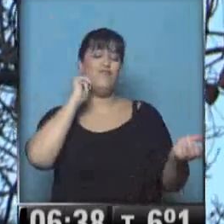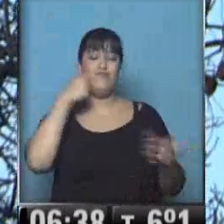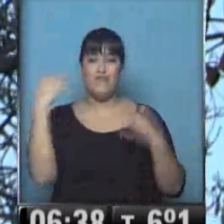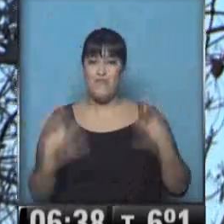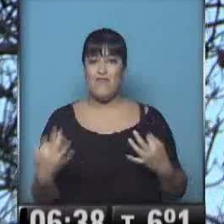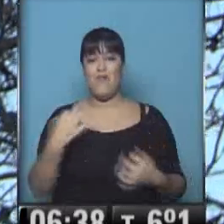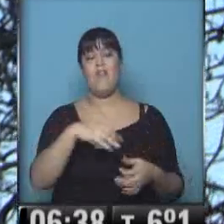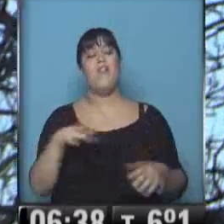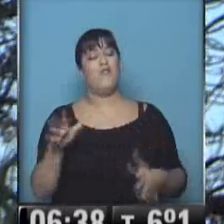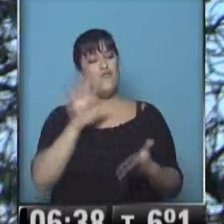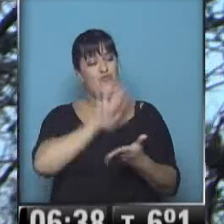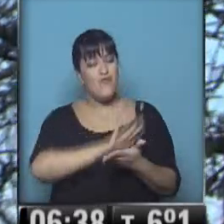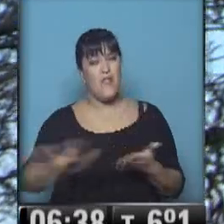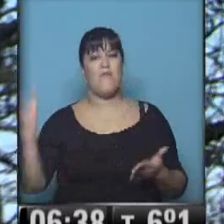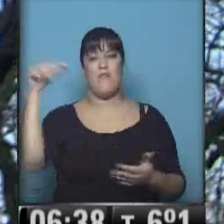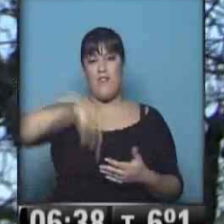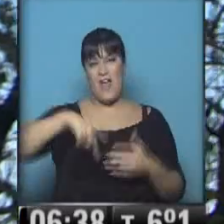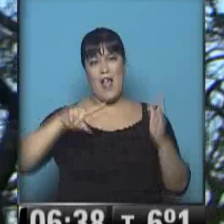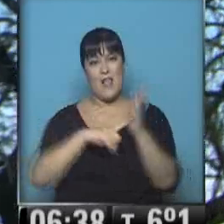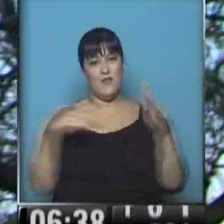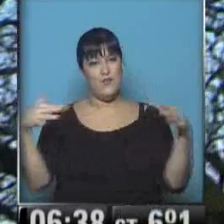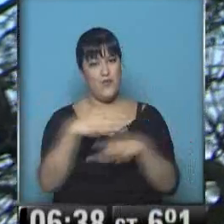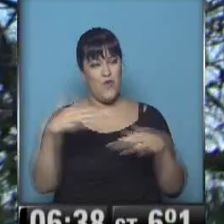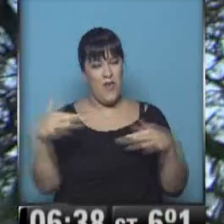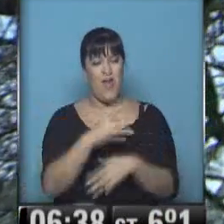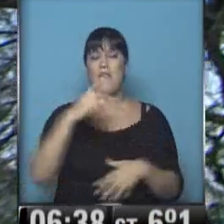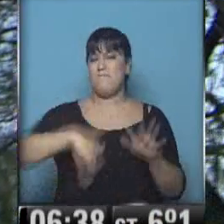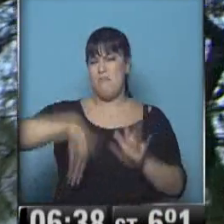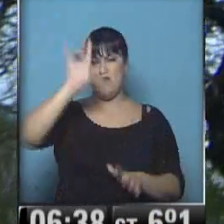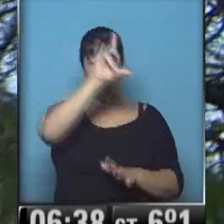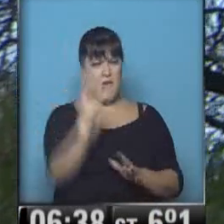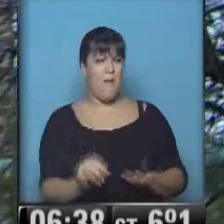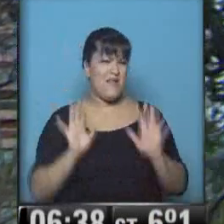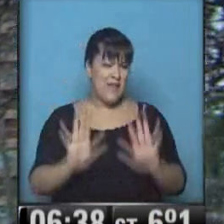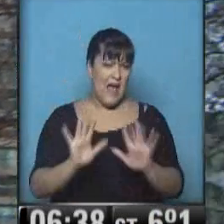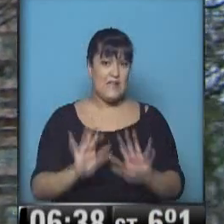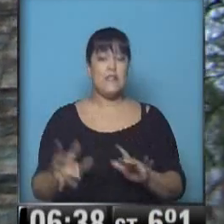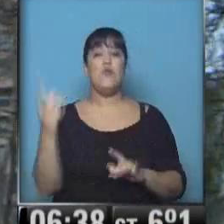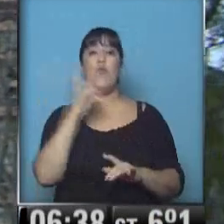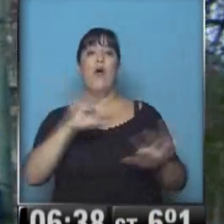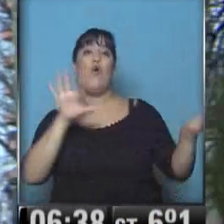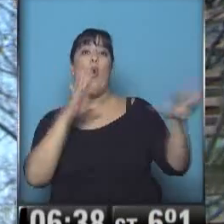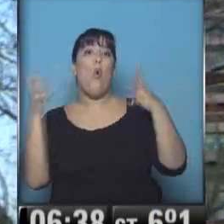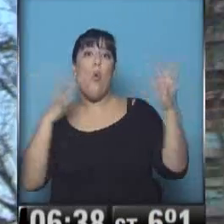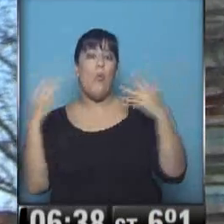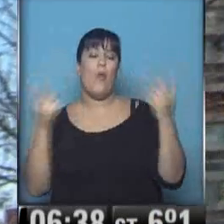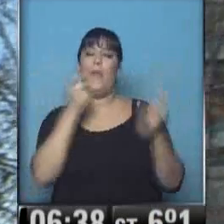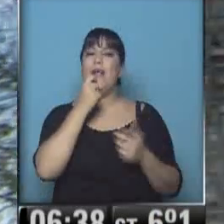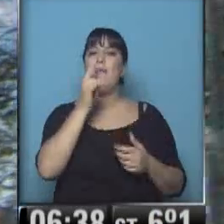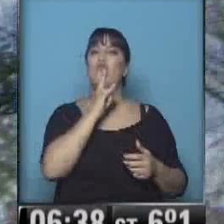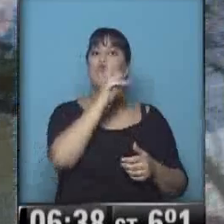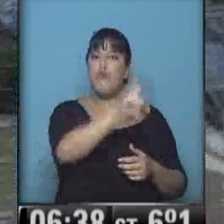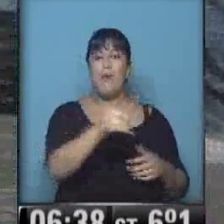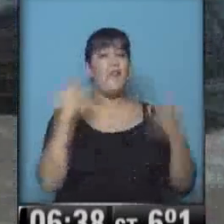atmósfera limpia sobre la ciudad, sobre la mayor parte del país, claro. Bueno, donde hay humo, ¿qué va a ser? Por ejemplo, en Tucumán